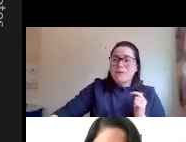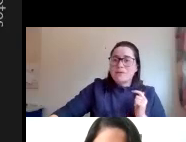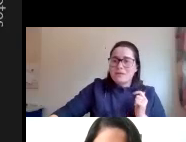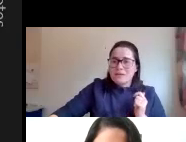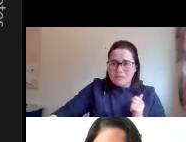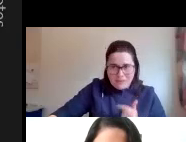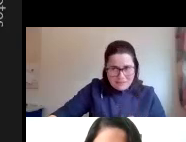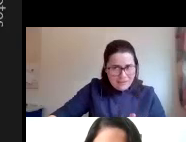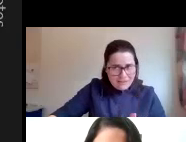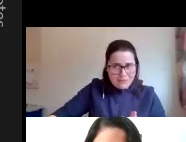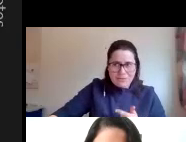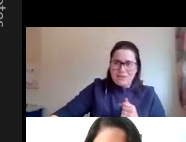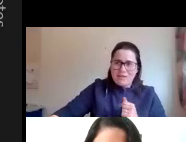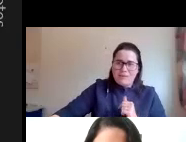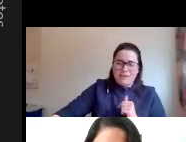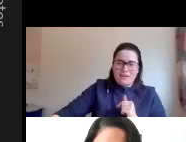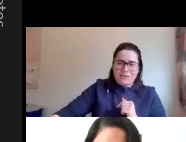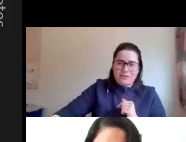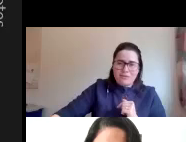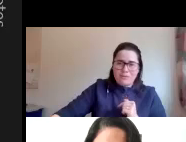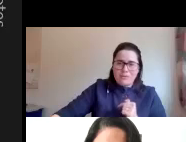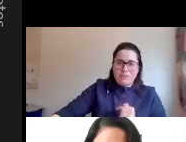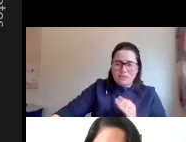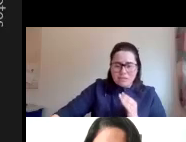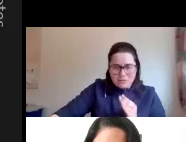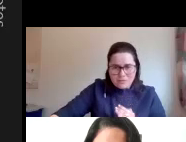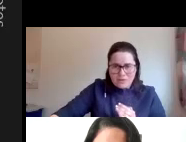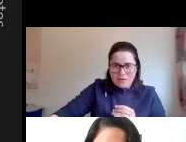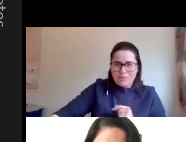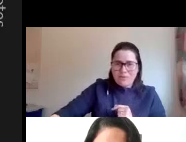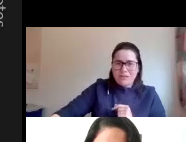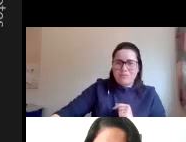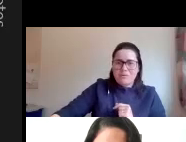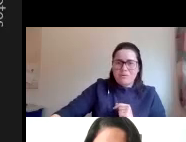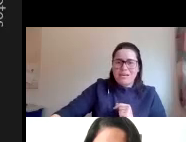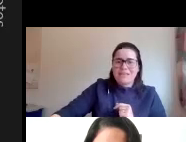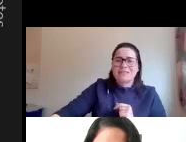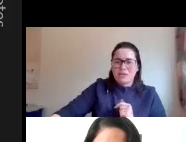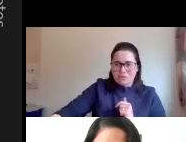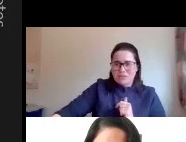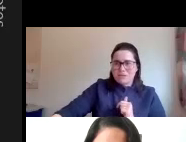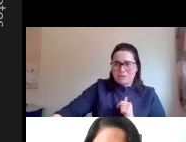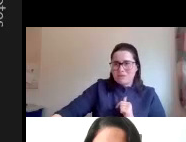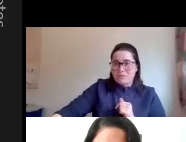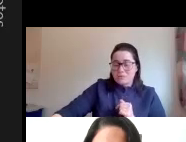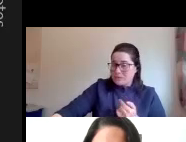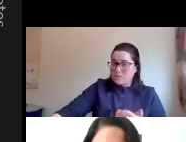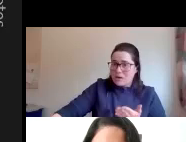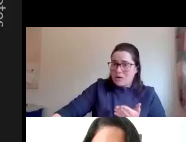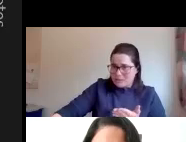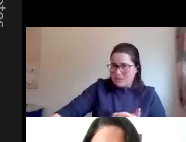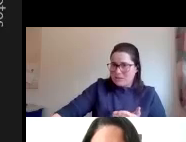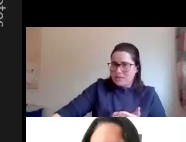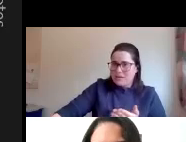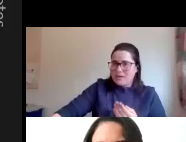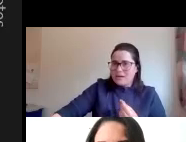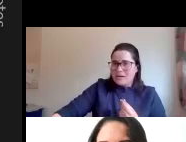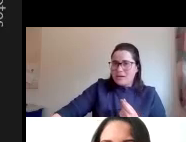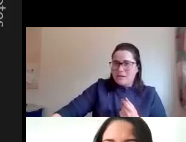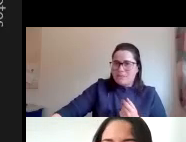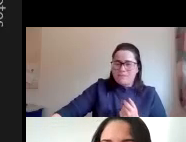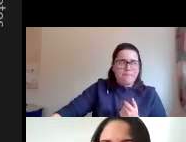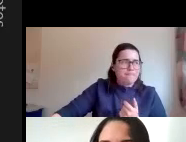agricultura, pero tiene bastante bosque en la parte norte, podemos ver que en sus mejores momentos podemos ver hasta 12 metros de profundidad. Eso es un lago bastante